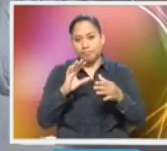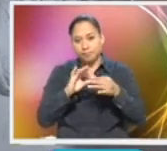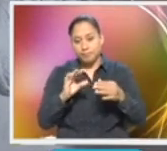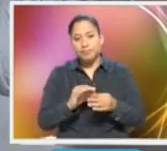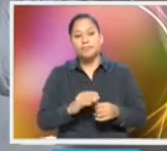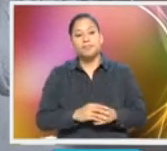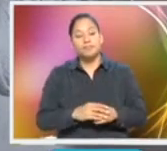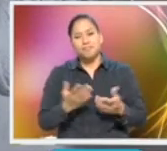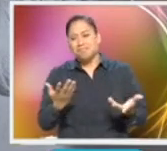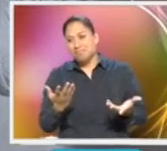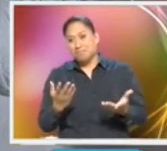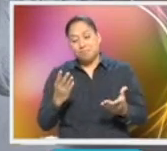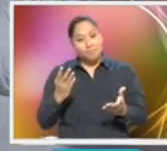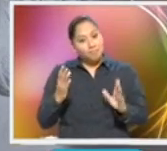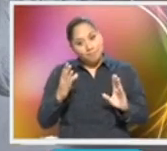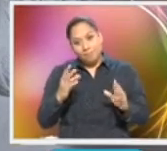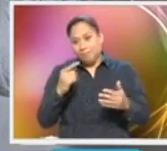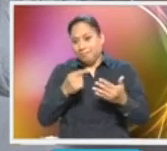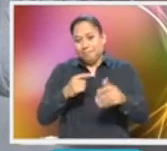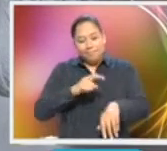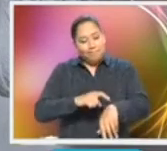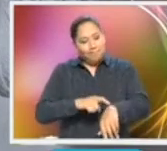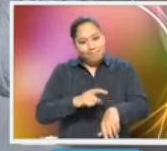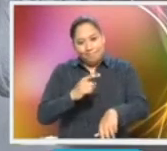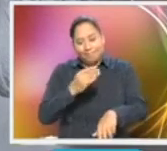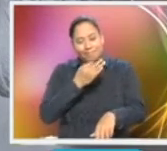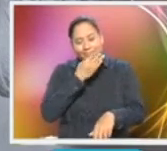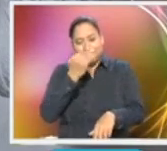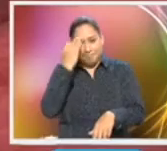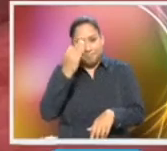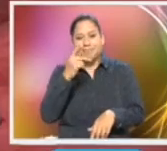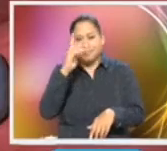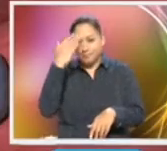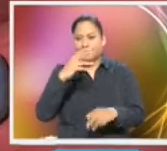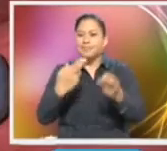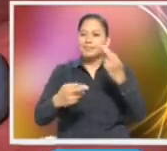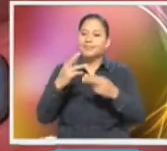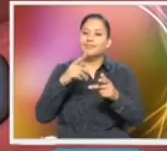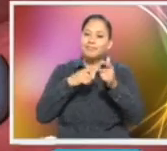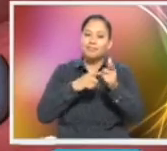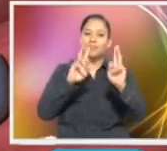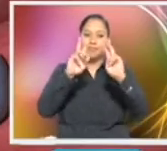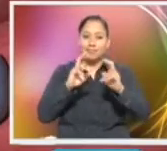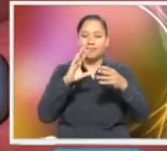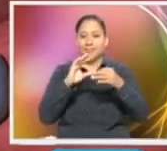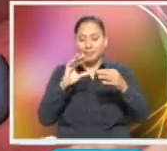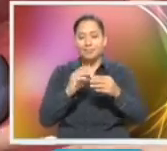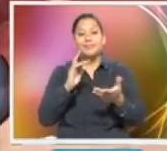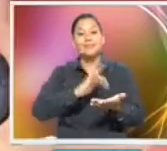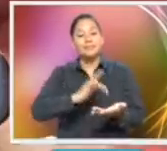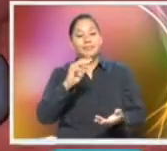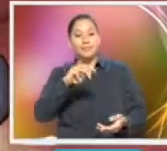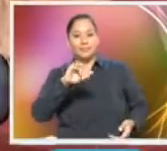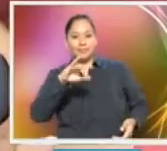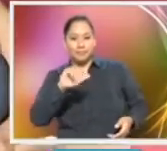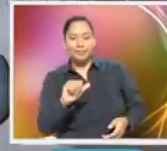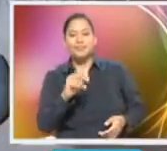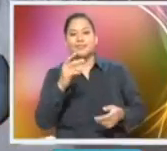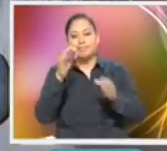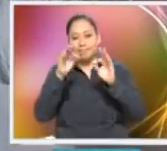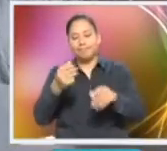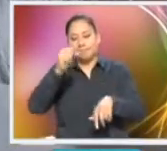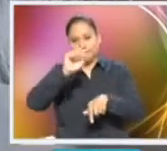Ya se nos va el tiempo, tú ya lo sabes, ¿no? Se nos quedan cosas en el Pero yo tintero. sé que vas a regresar y vamos a continuar hablando. Claro que Muchas sí. gracias, Moni. Gracias a ti.